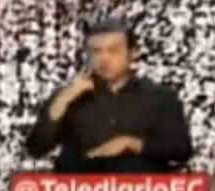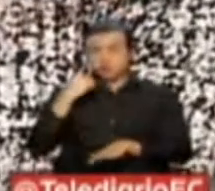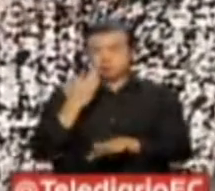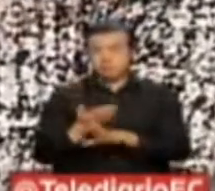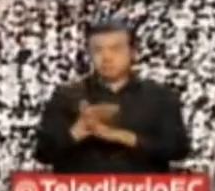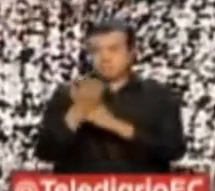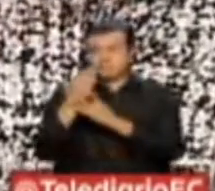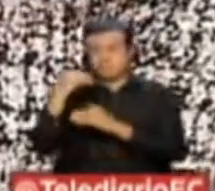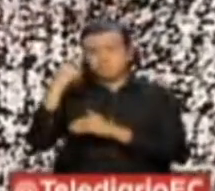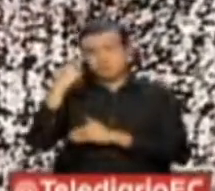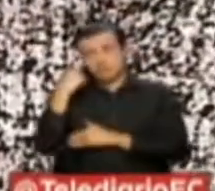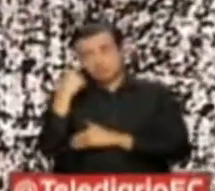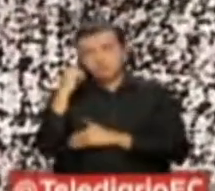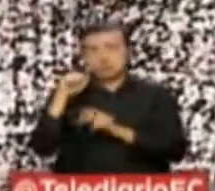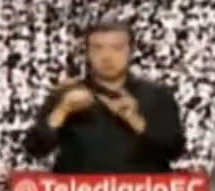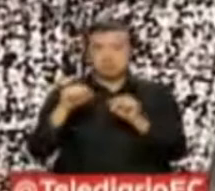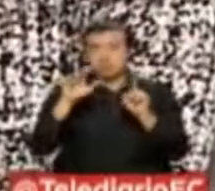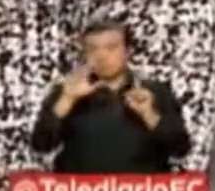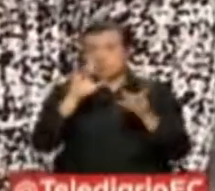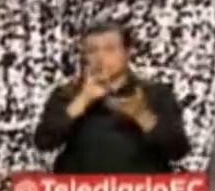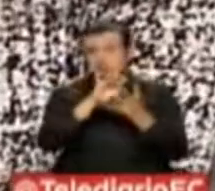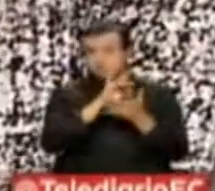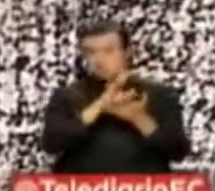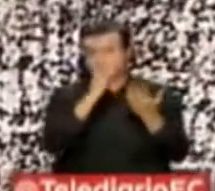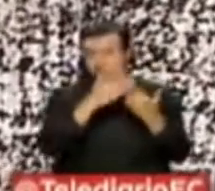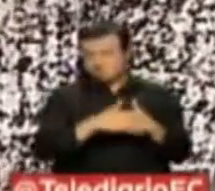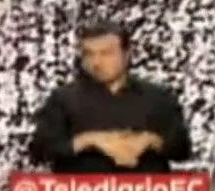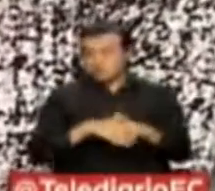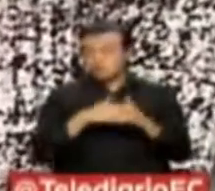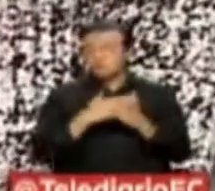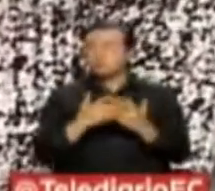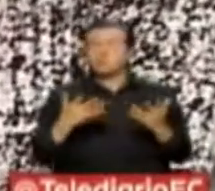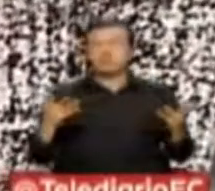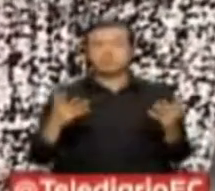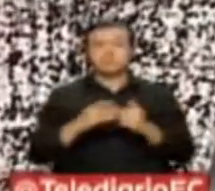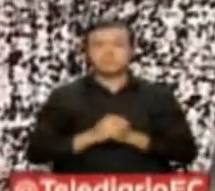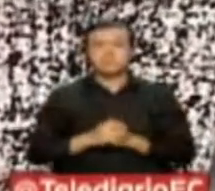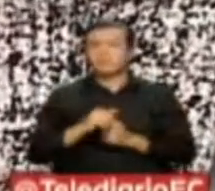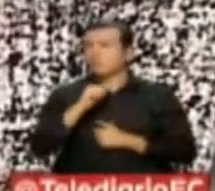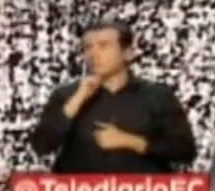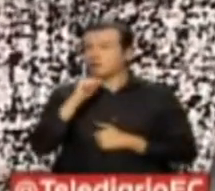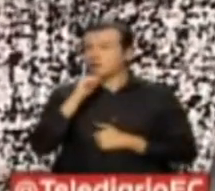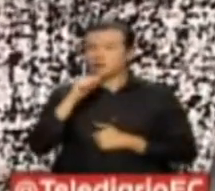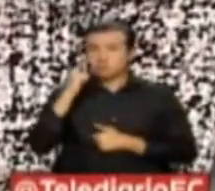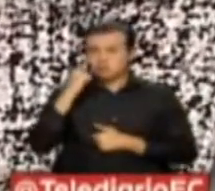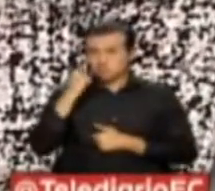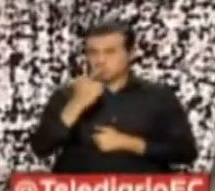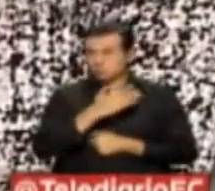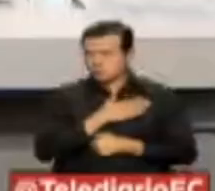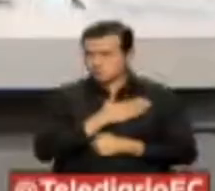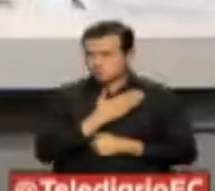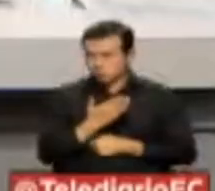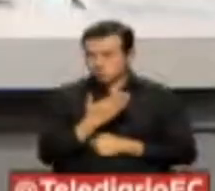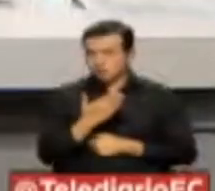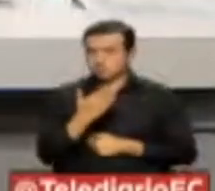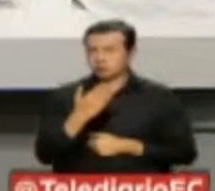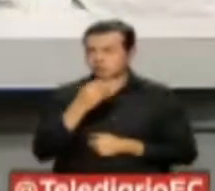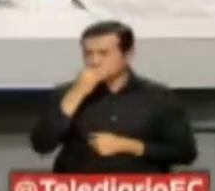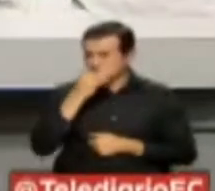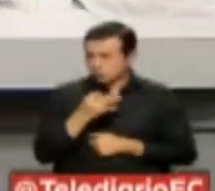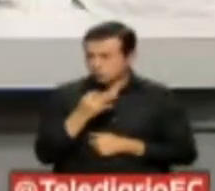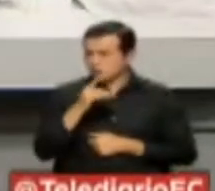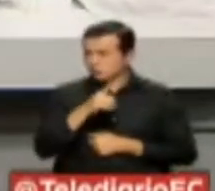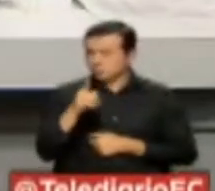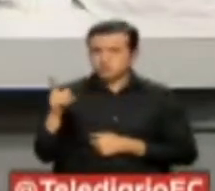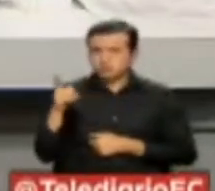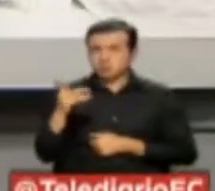conoceremos si en efecto son cesados definitivamente en esta falta de probidad nos referimos también a que fueron